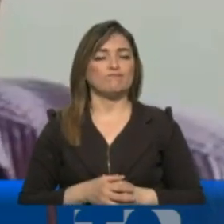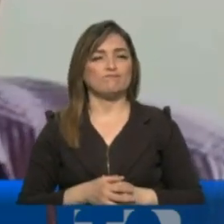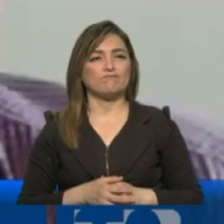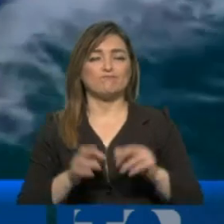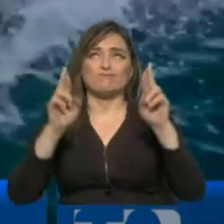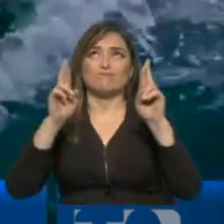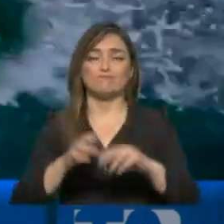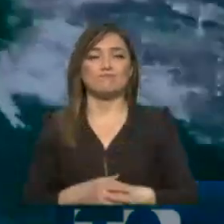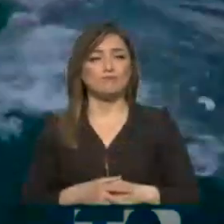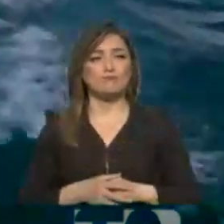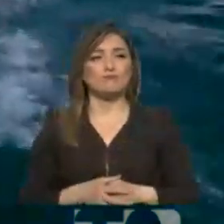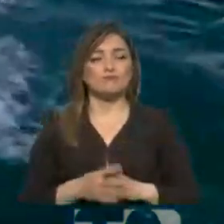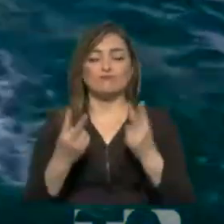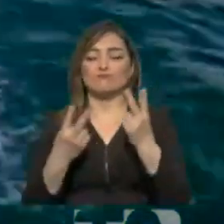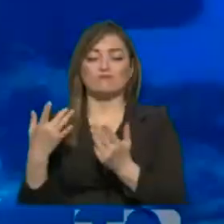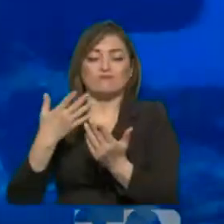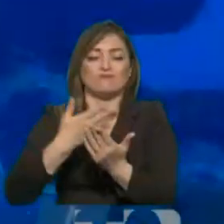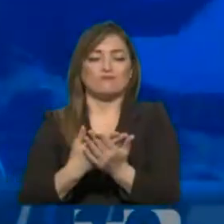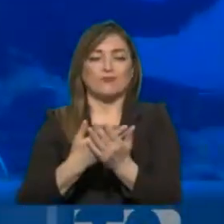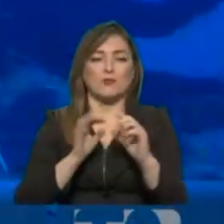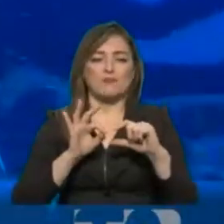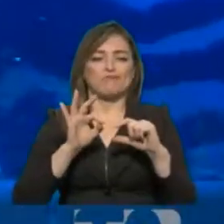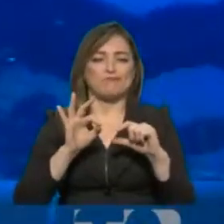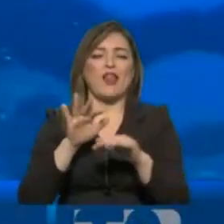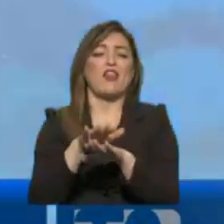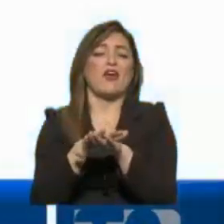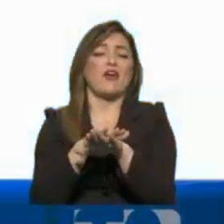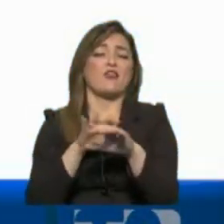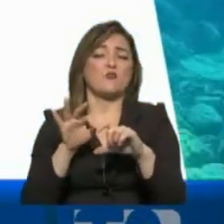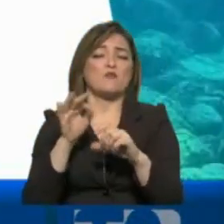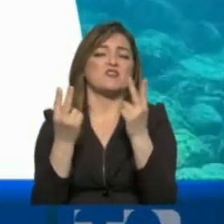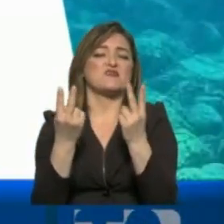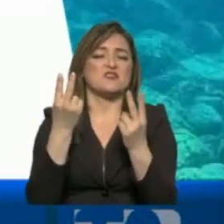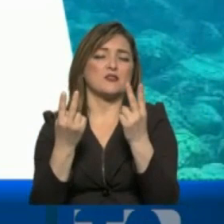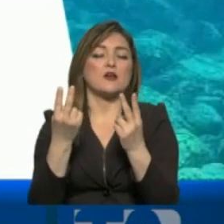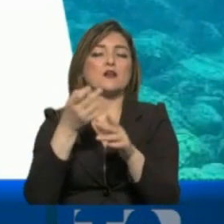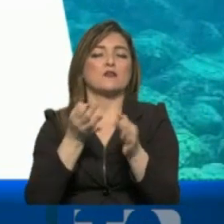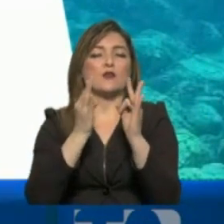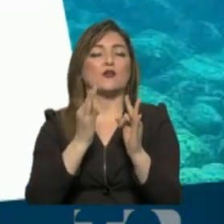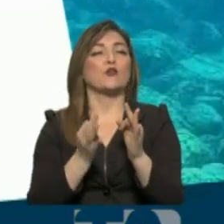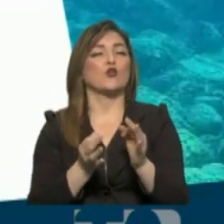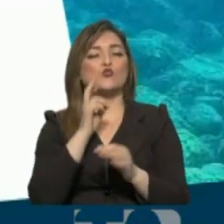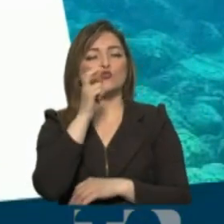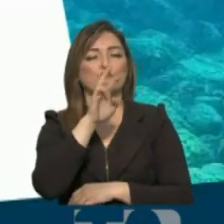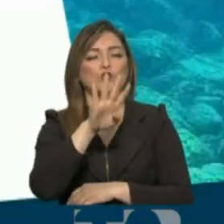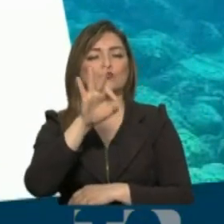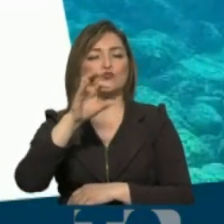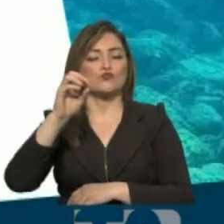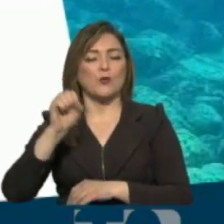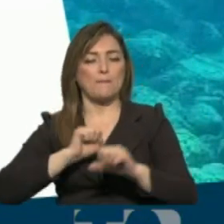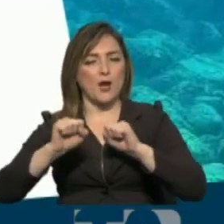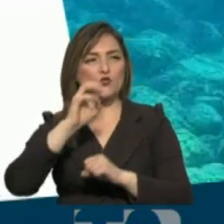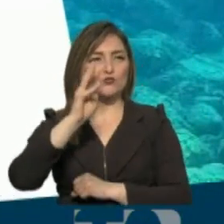ojalá sería así. La llegada de visitantes ha ido subiendo lentamente. En febrero recibieron 4.900 turistas, en